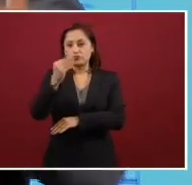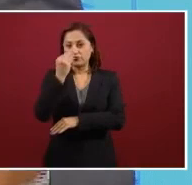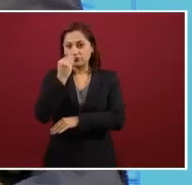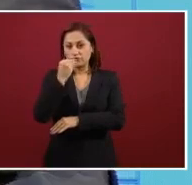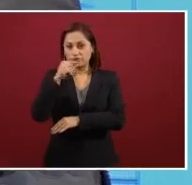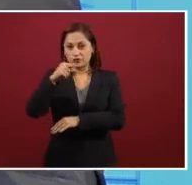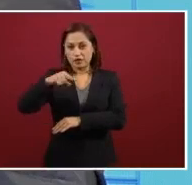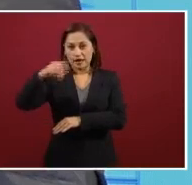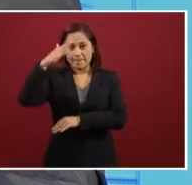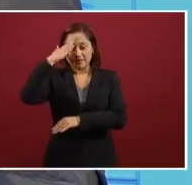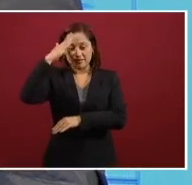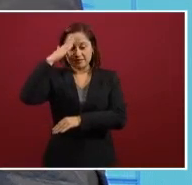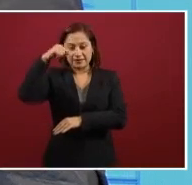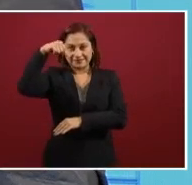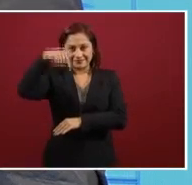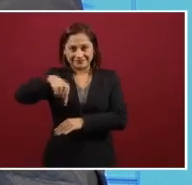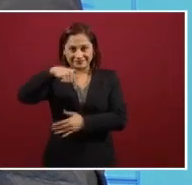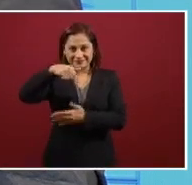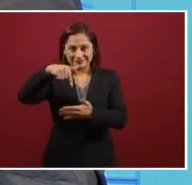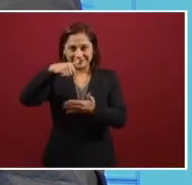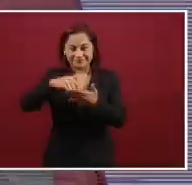principal del palacio.